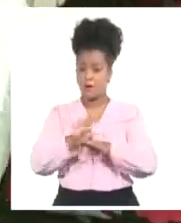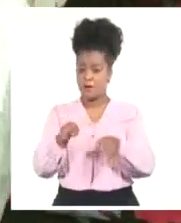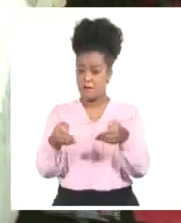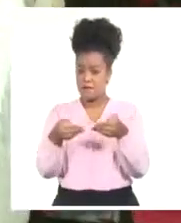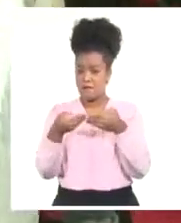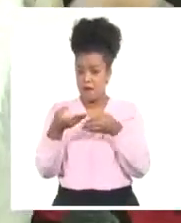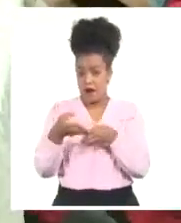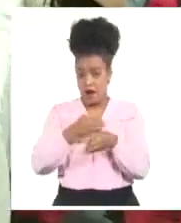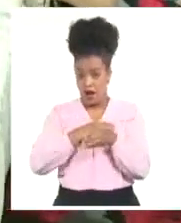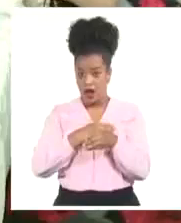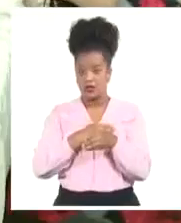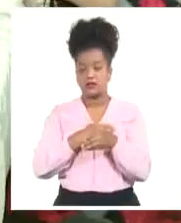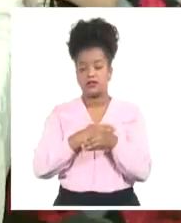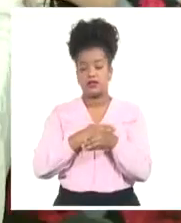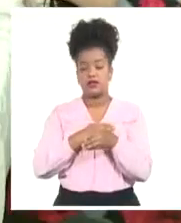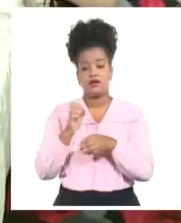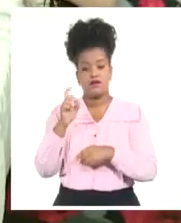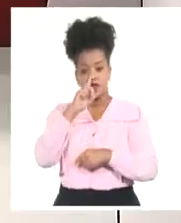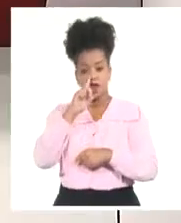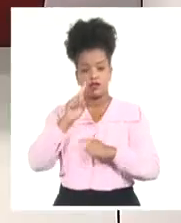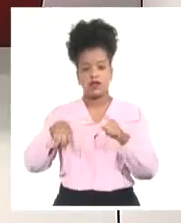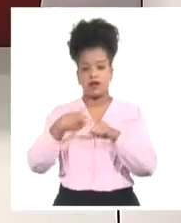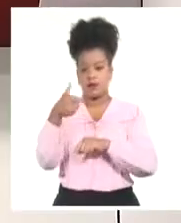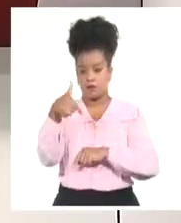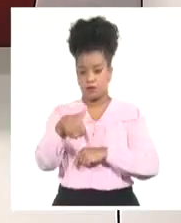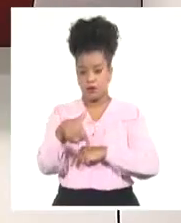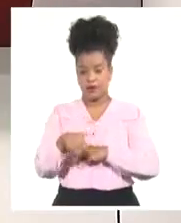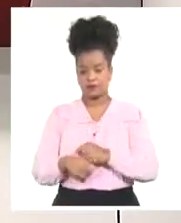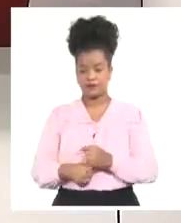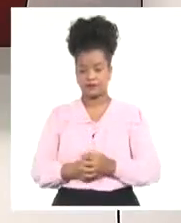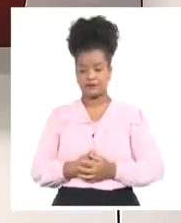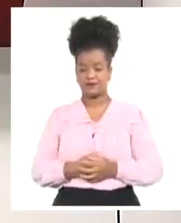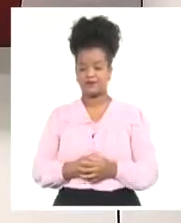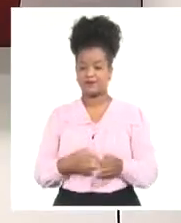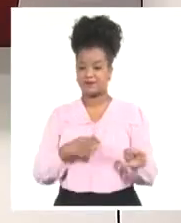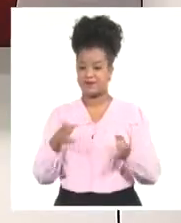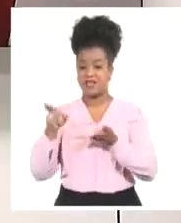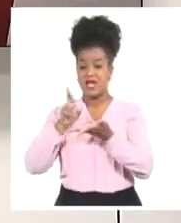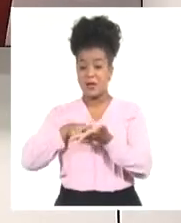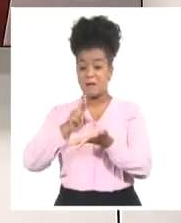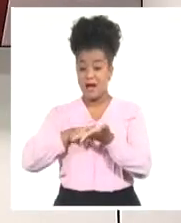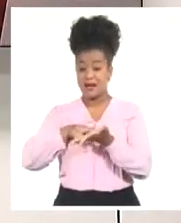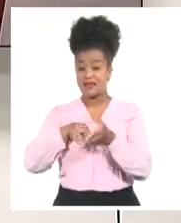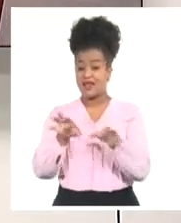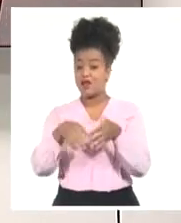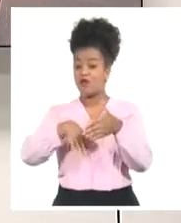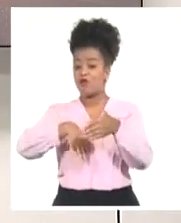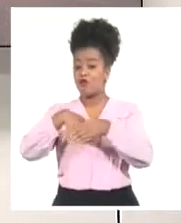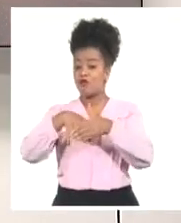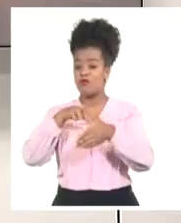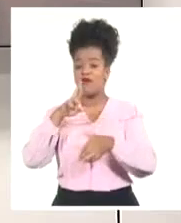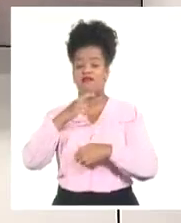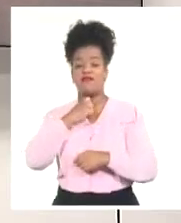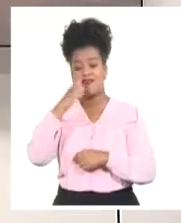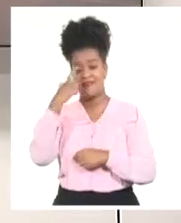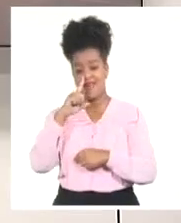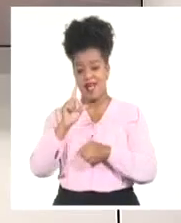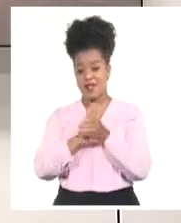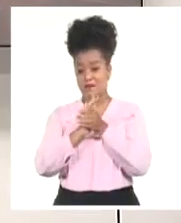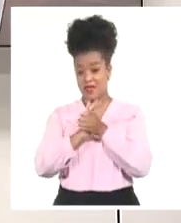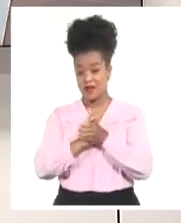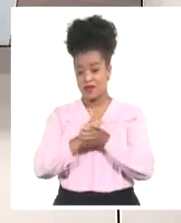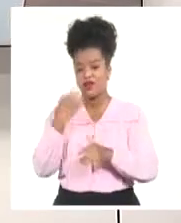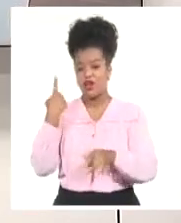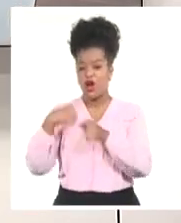de este torneo que finalizará el próximo jueves. Y este martes Real Madrid y Manchester City protagonizaron un partido épico